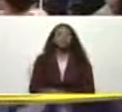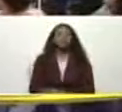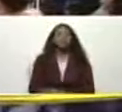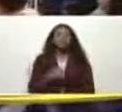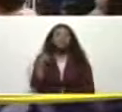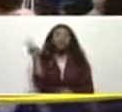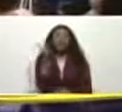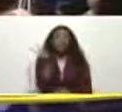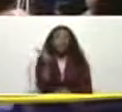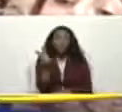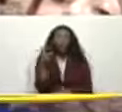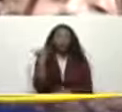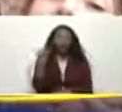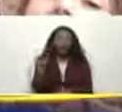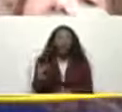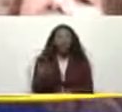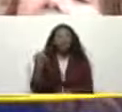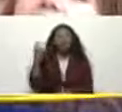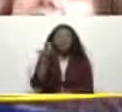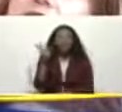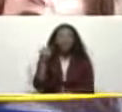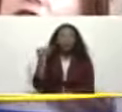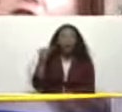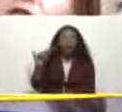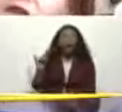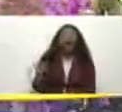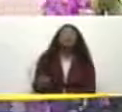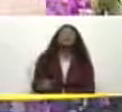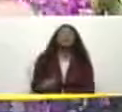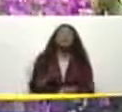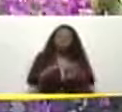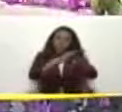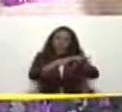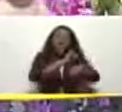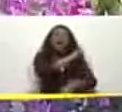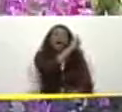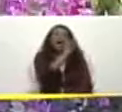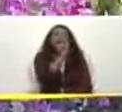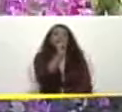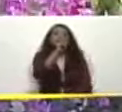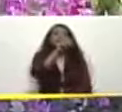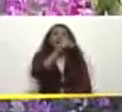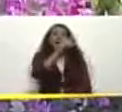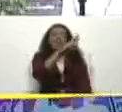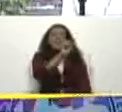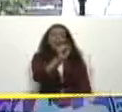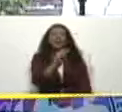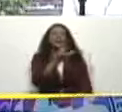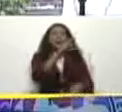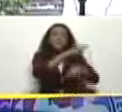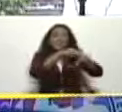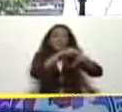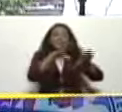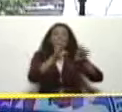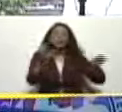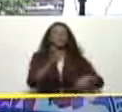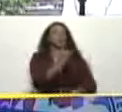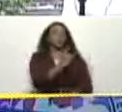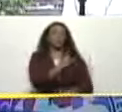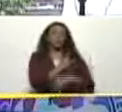En Venezuela tenemos ahora, Sandra, tú que eres ministra de Educación Universitaria,